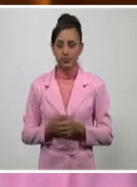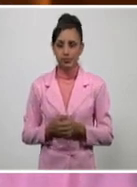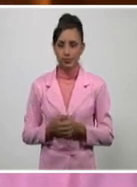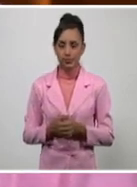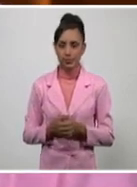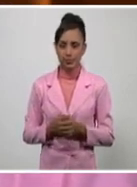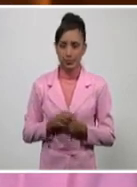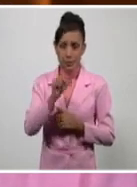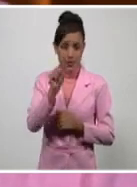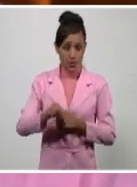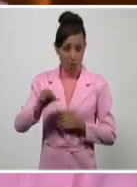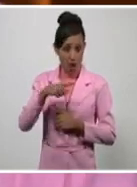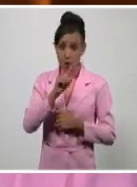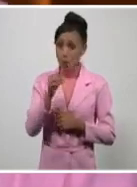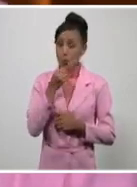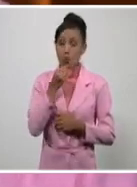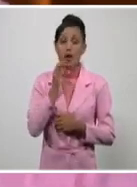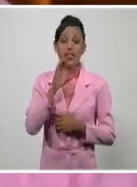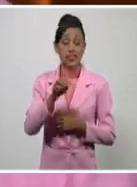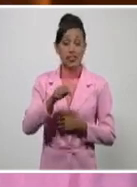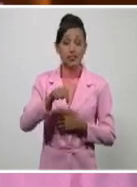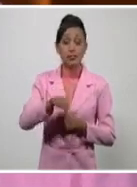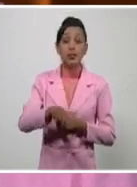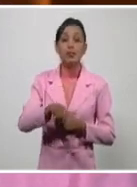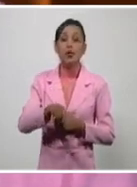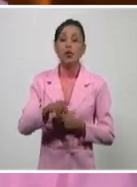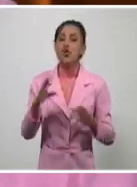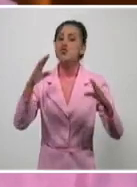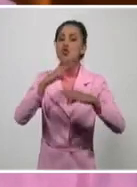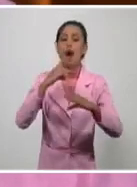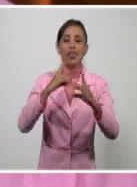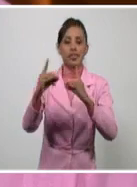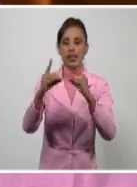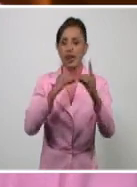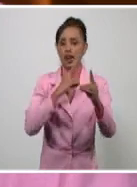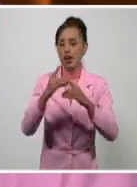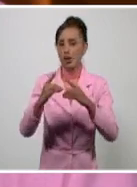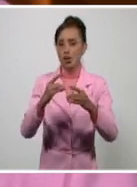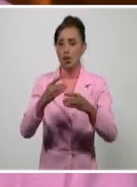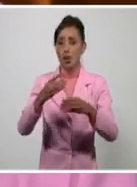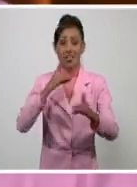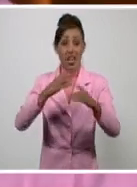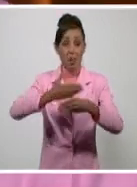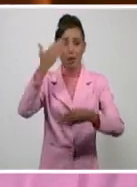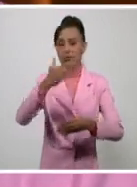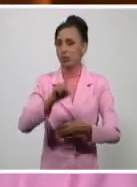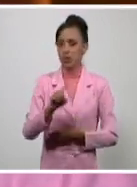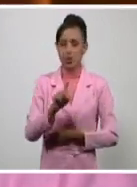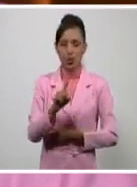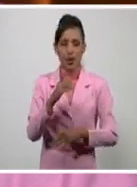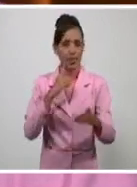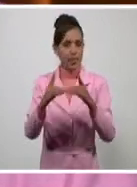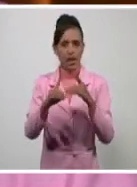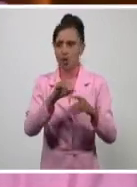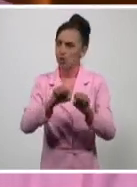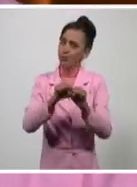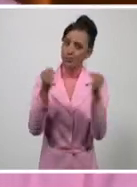partir de estos sucesos se diga que no hay diálogo o que se rompió el diálogo. El diálogo no se puede